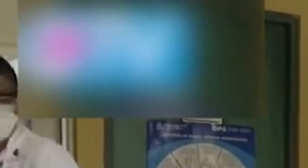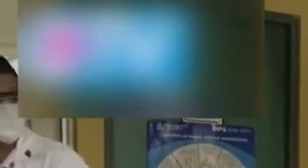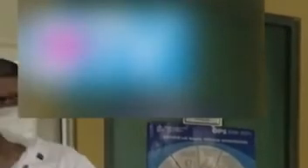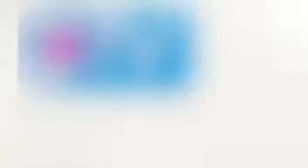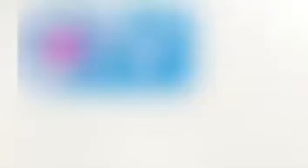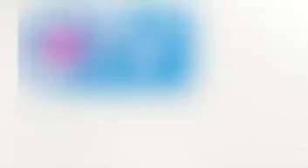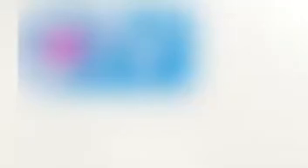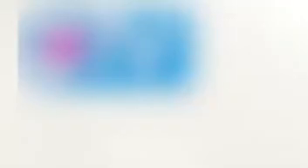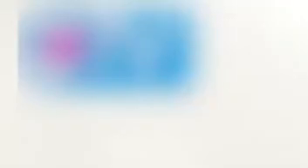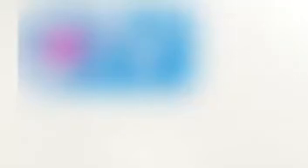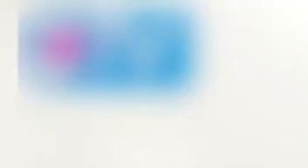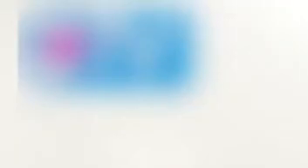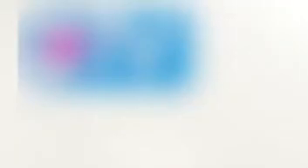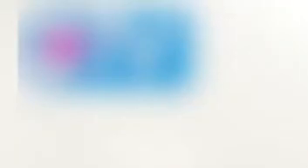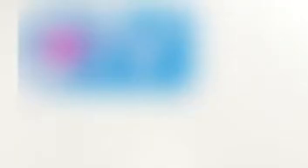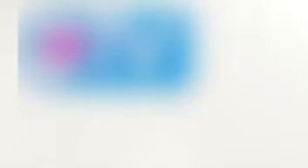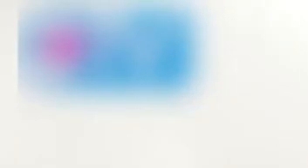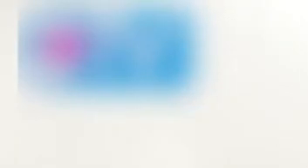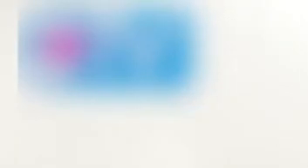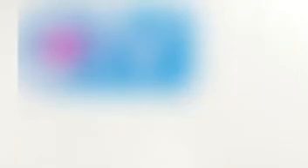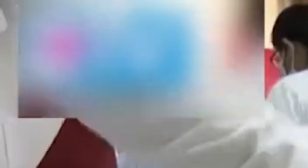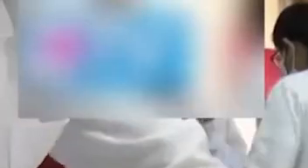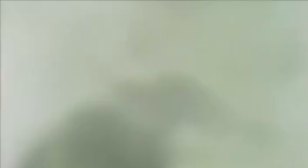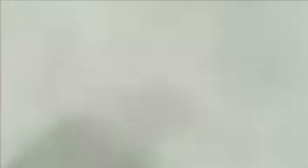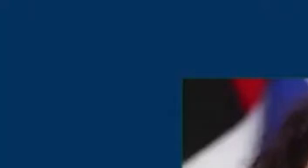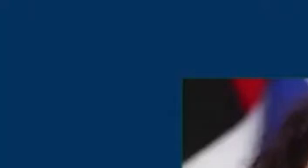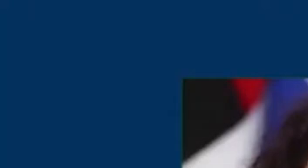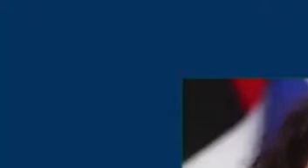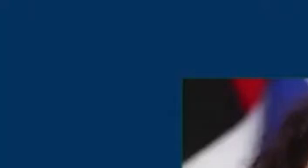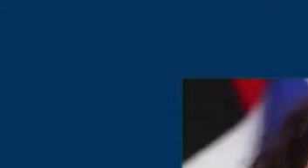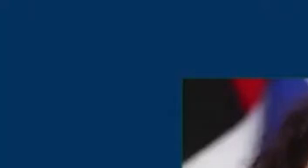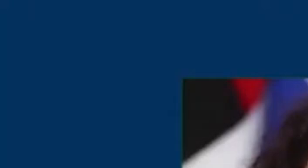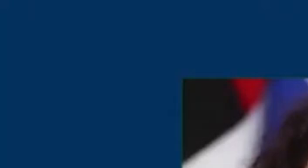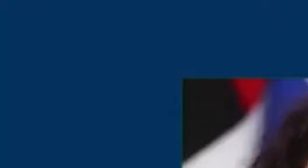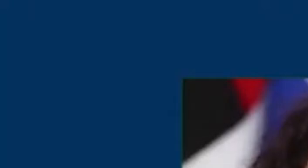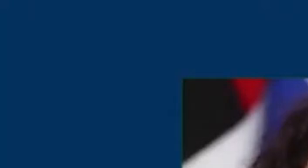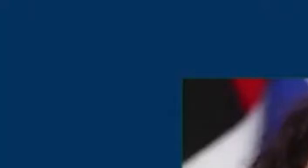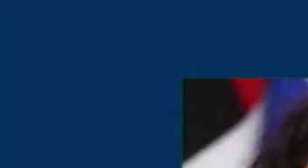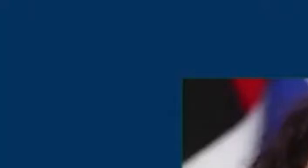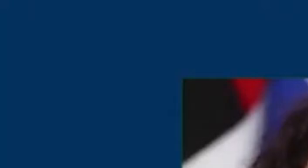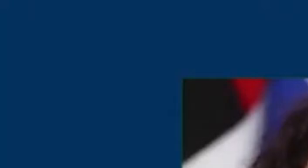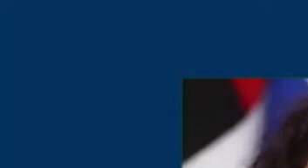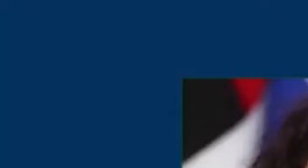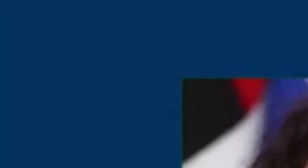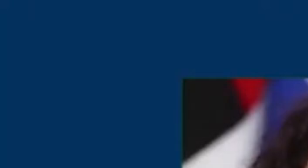Comunitario, en Managua, en el Centro de Salud Pedro Altamirano, en Tipitapa,